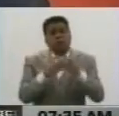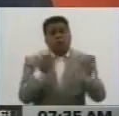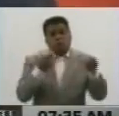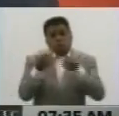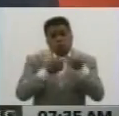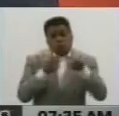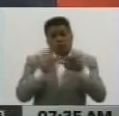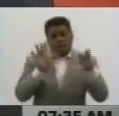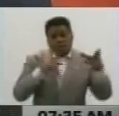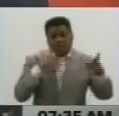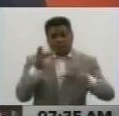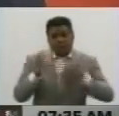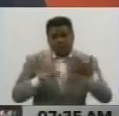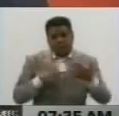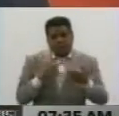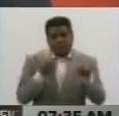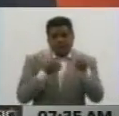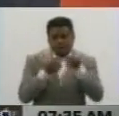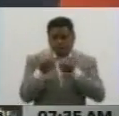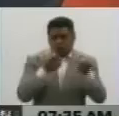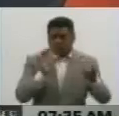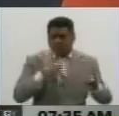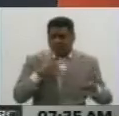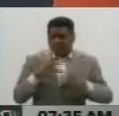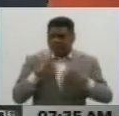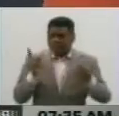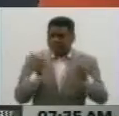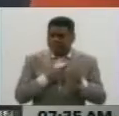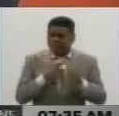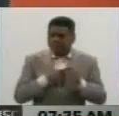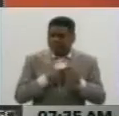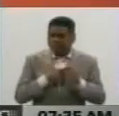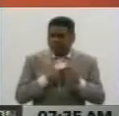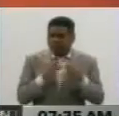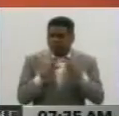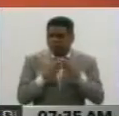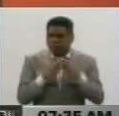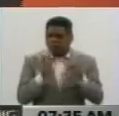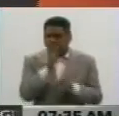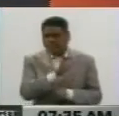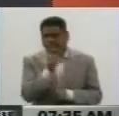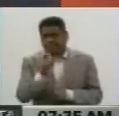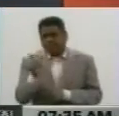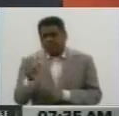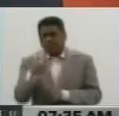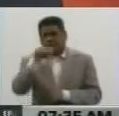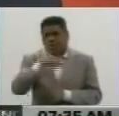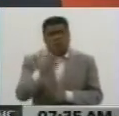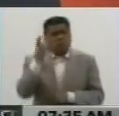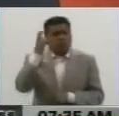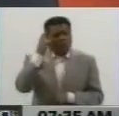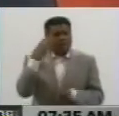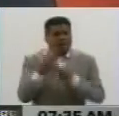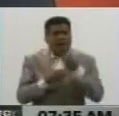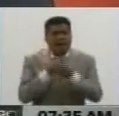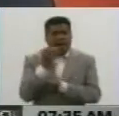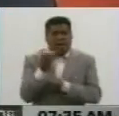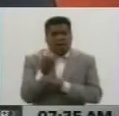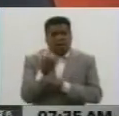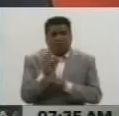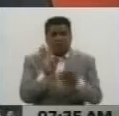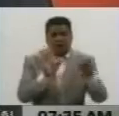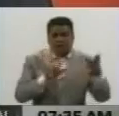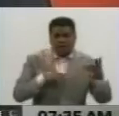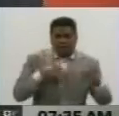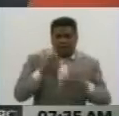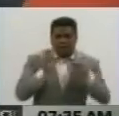actividad, y para controlar la actividad primero debe regularizar todos los sujetos que hoy en día están desarrollando esa actividad y